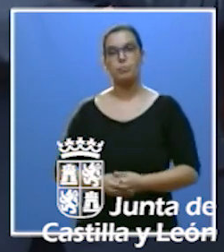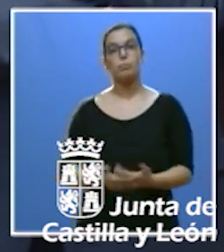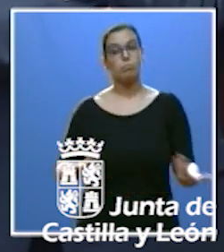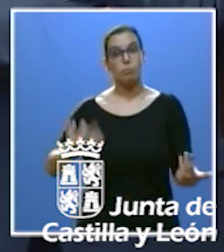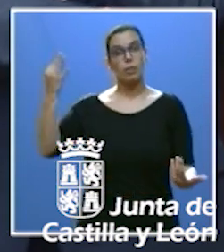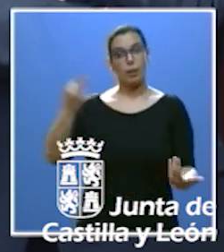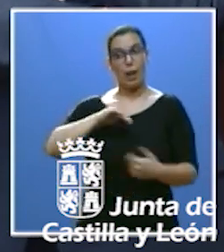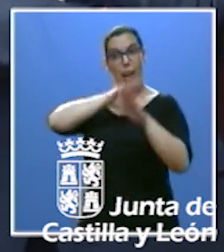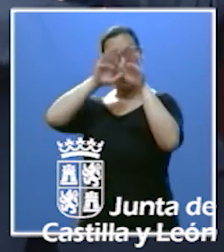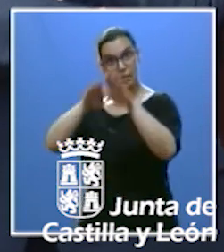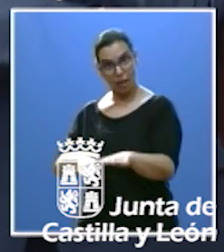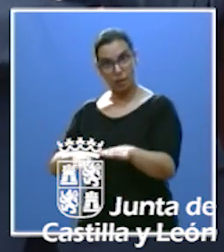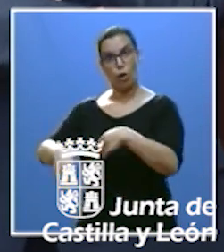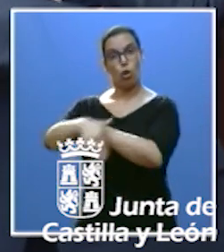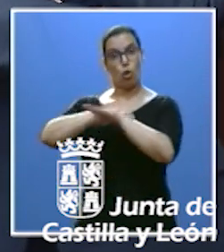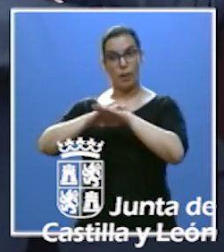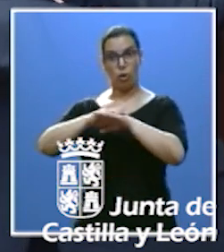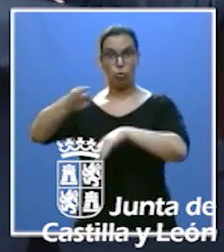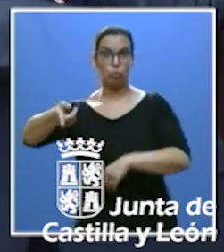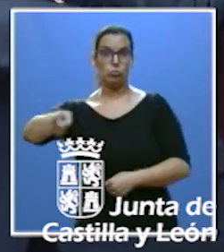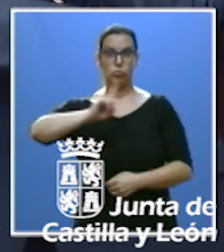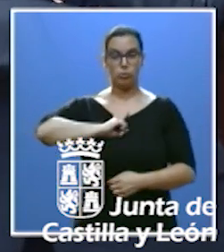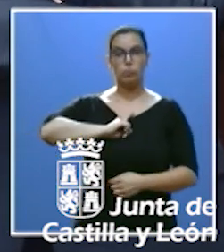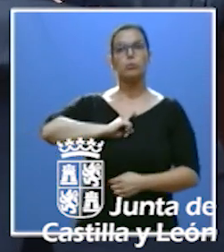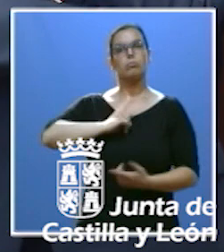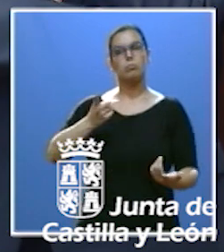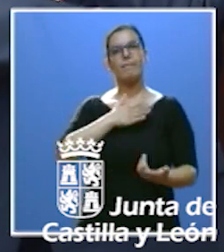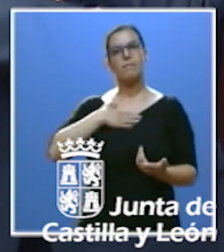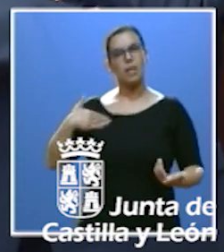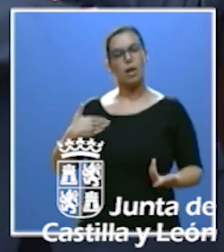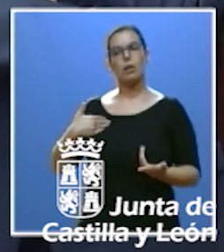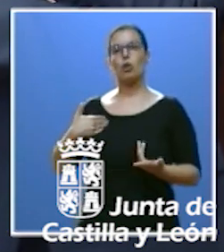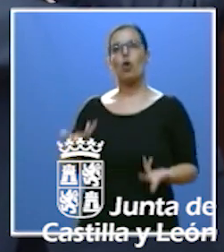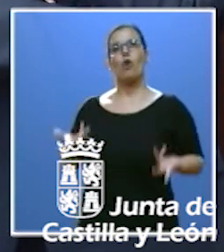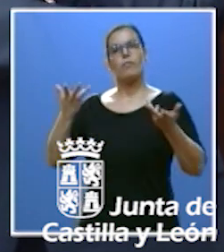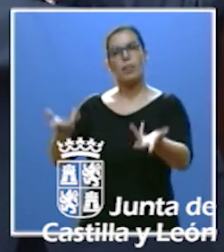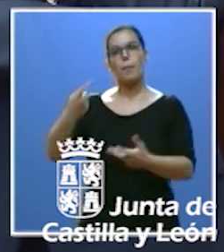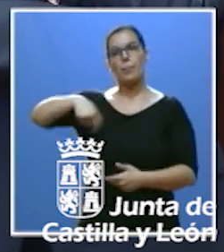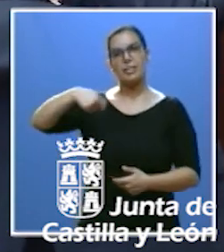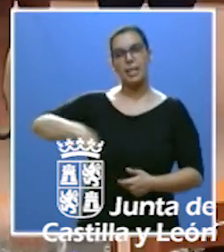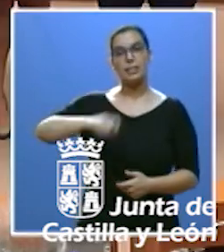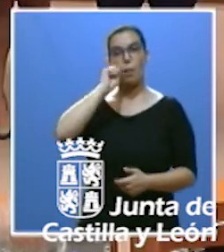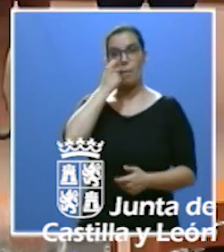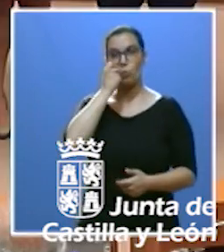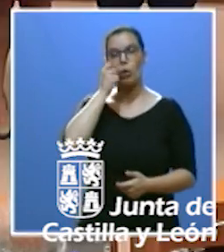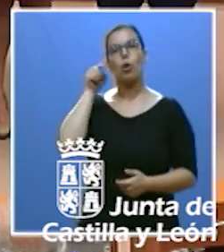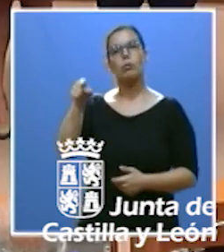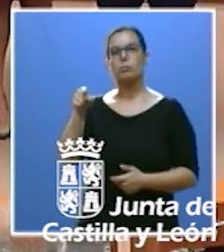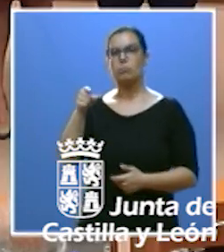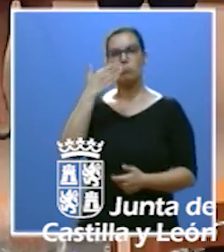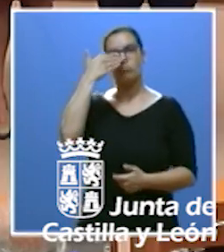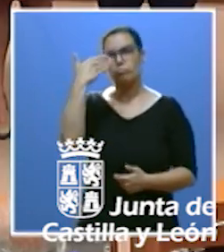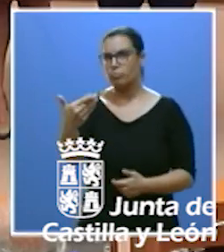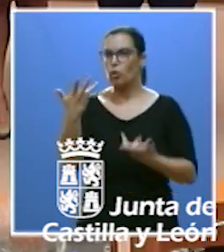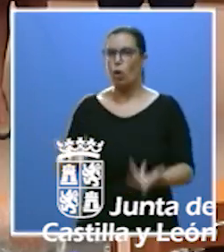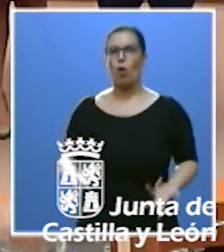deber de lealtad hacia los gobiernos, quiero acabar ofreciendo al presidente Fernández Mañueco la más amplia y sincera